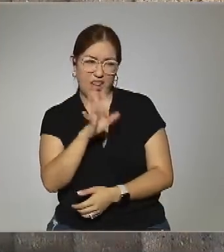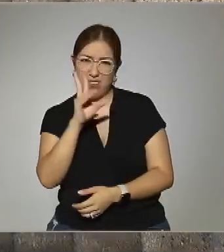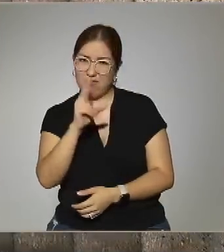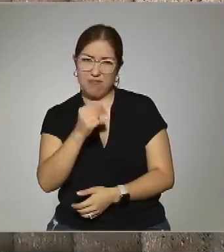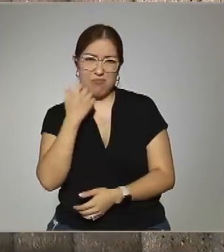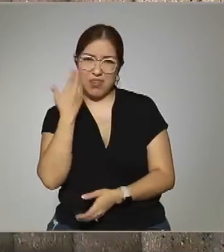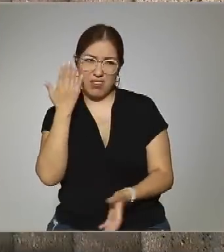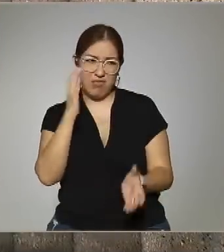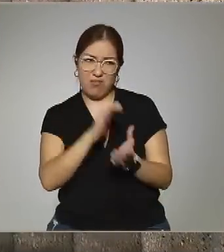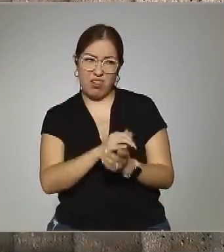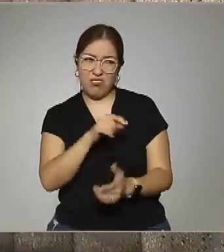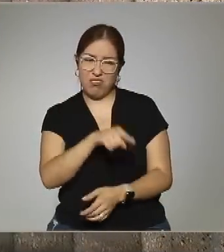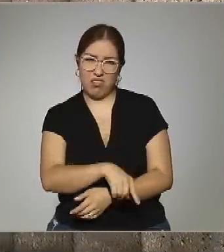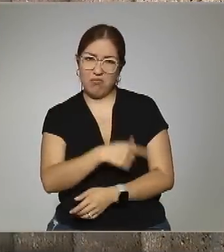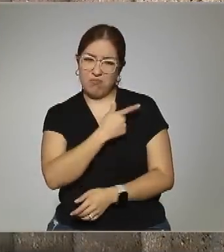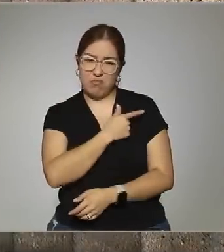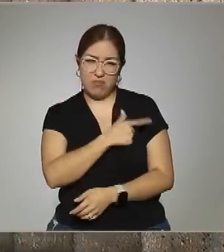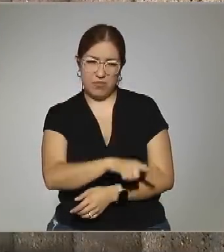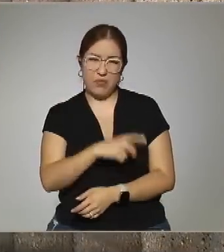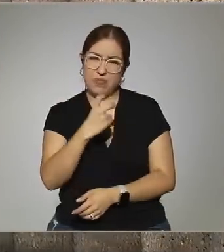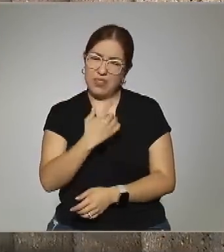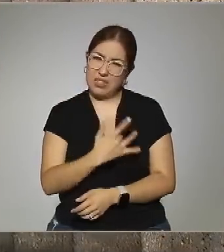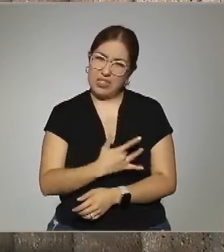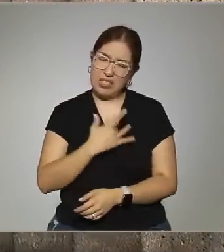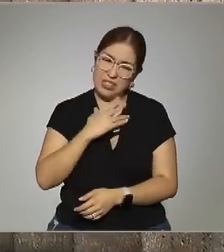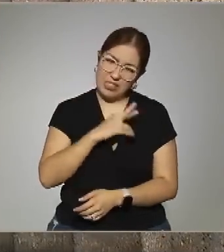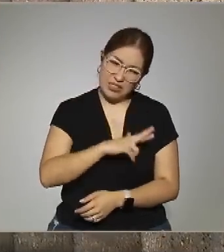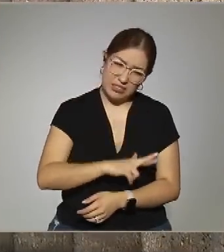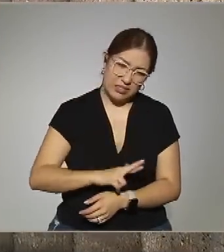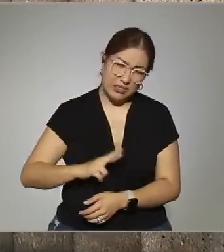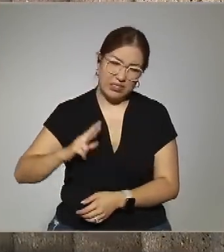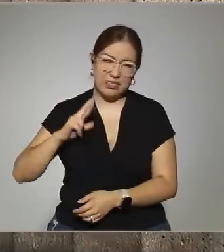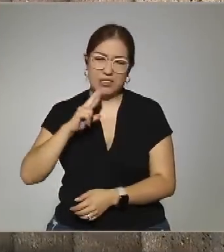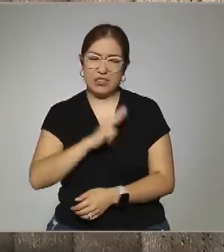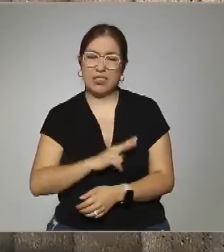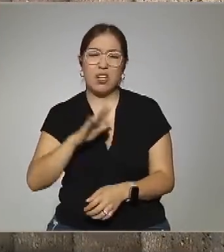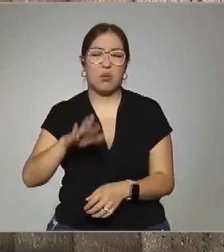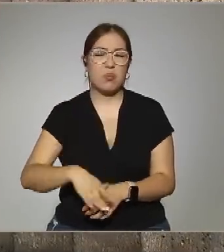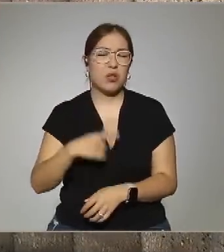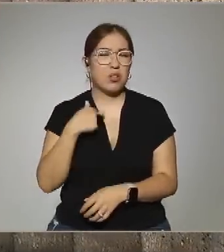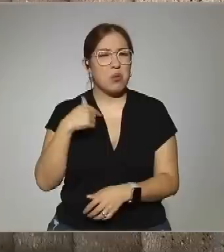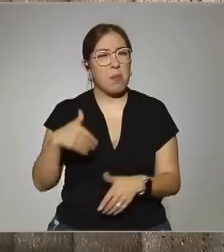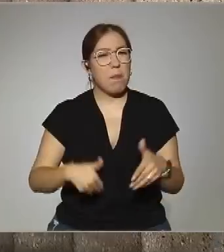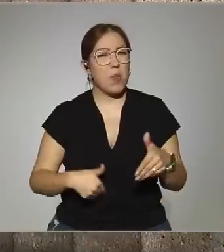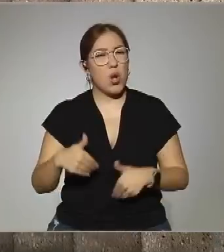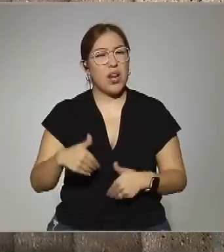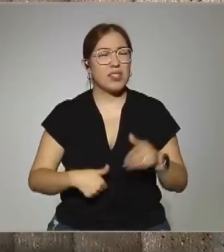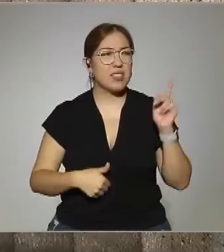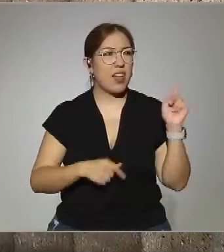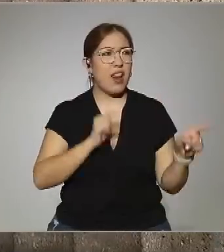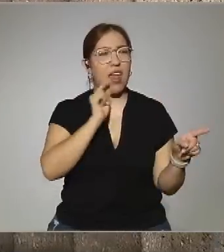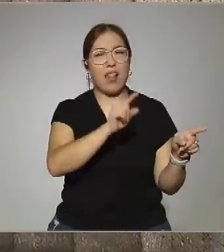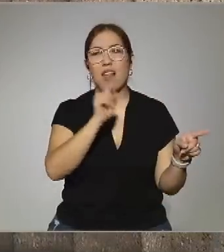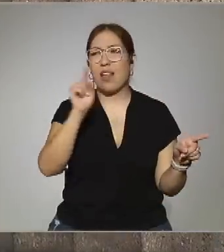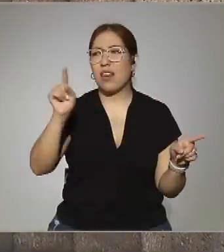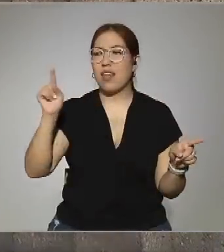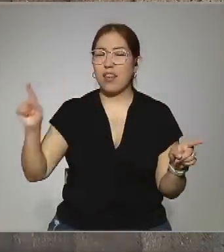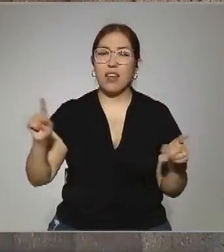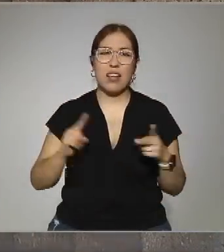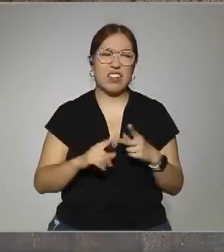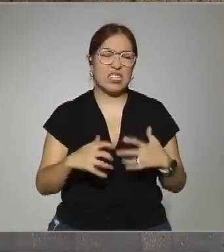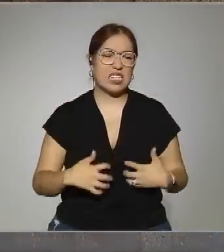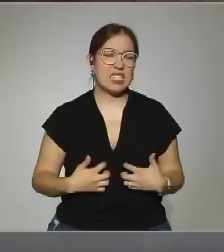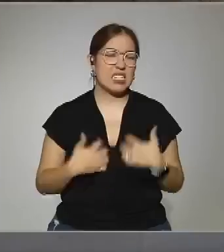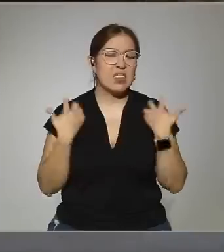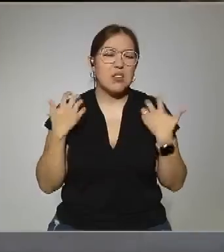con él. Ahí estaba el resentimiento, ¿no? ¿Por qué? Porque yo estaba muy molesta con todo el mundo. El enojo. ¿Por qué me